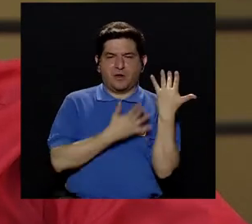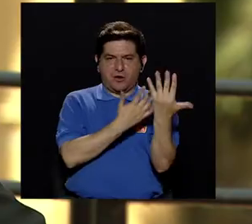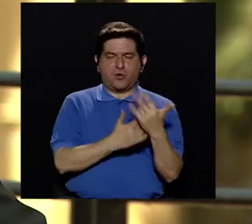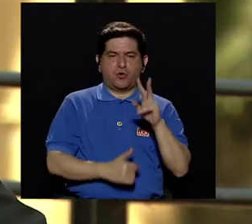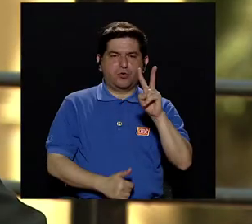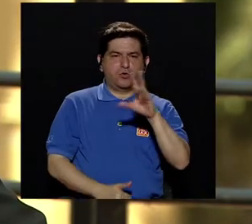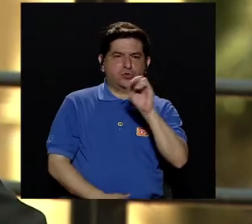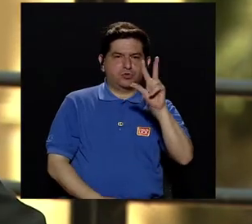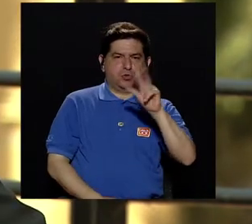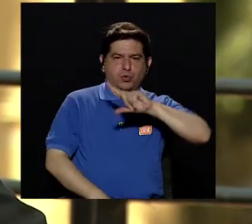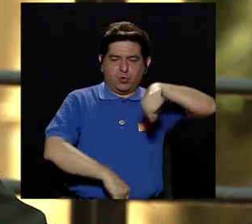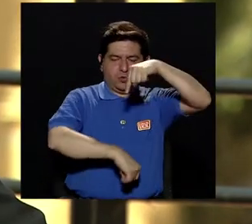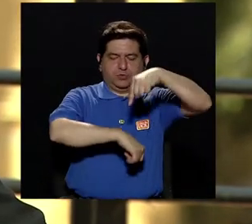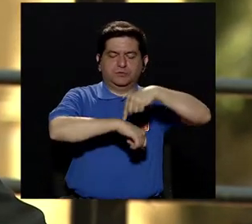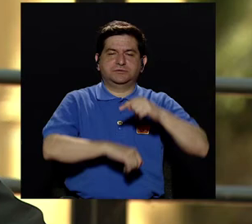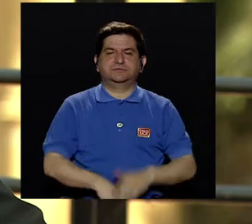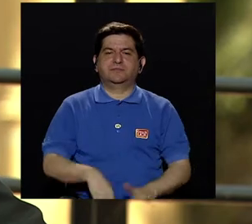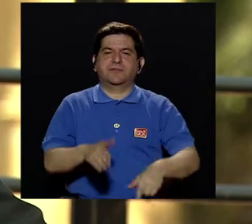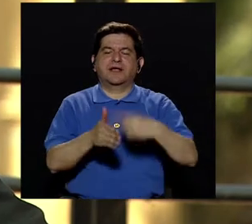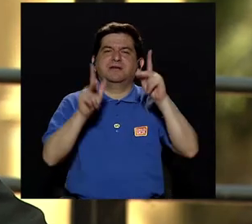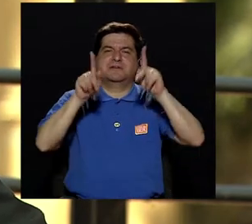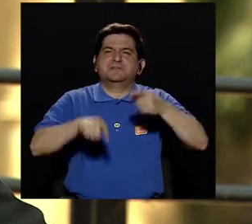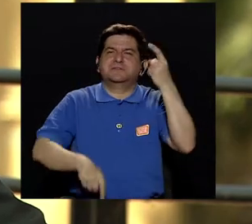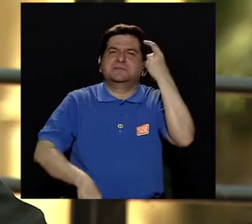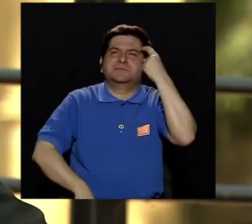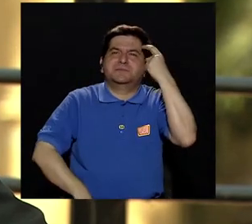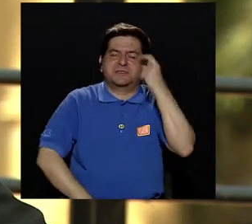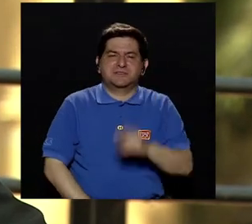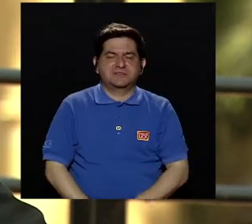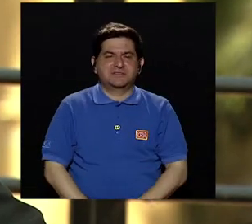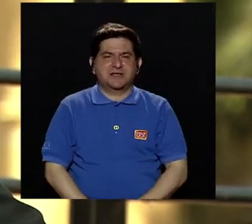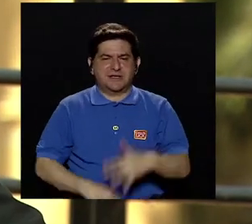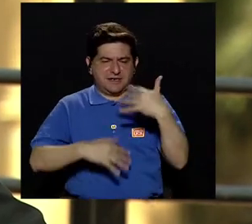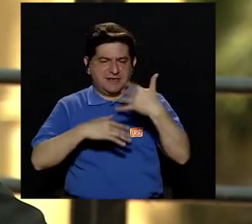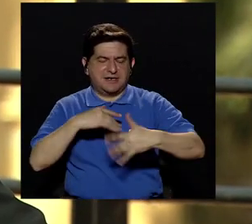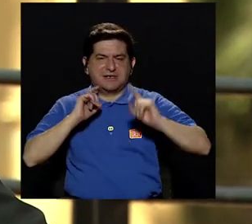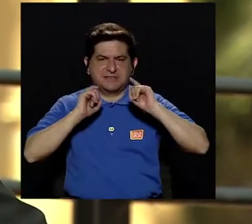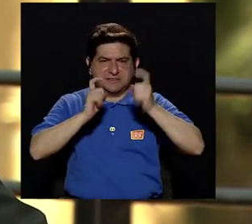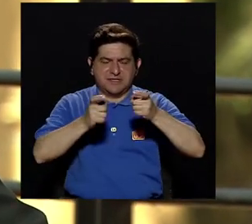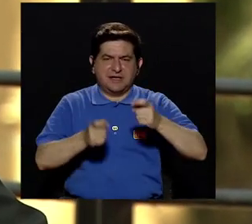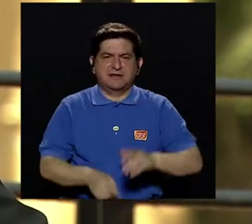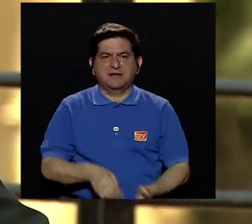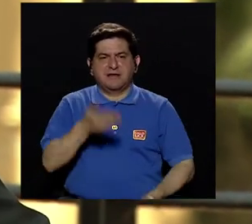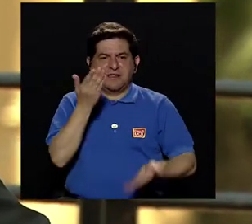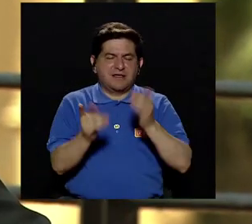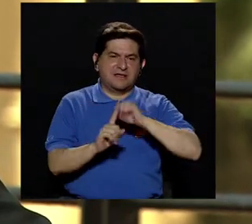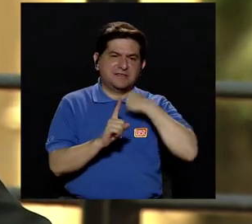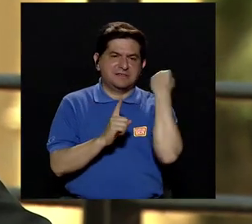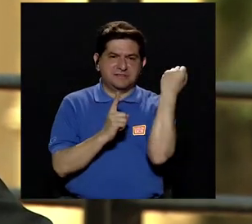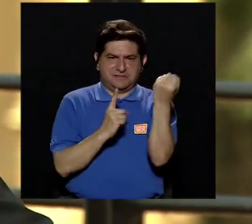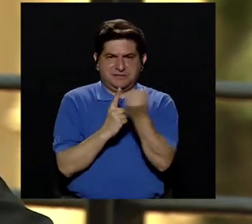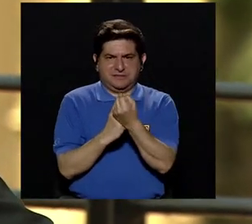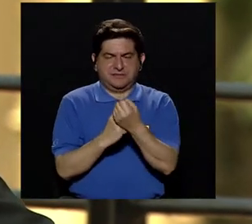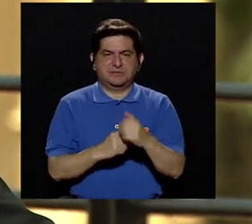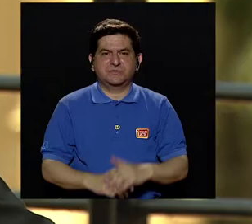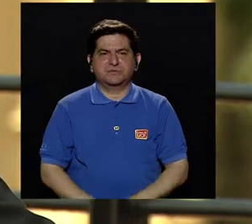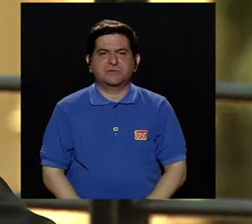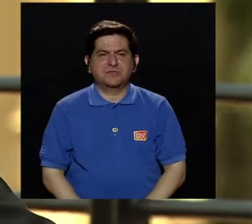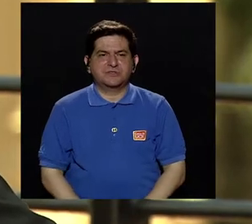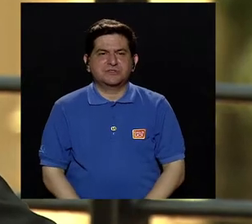2 a 3 horas. Sí, a veces sucede que las personas piensan que donar sangre podría ser un asunto pues